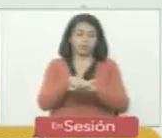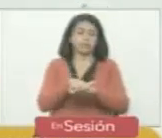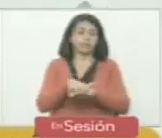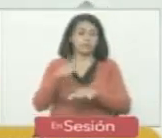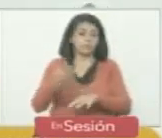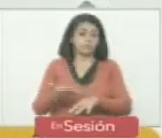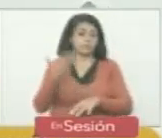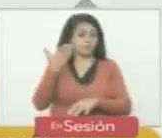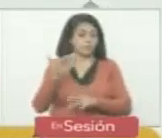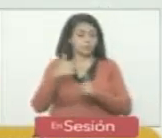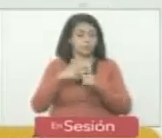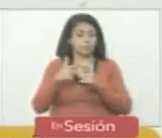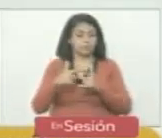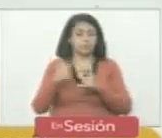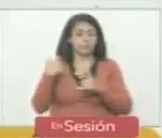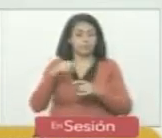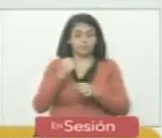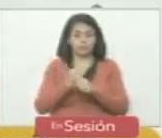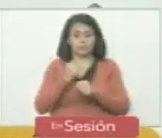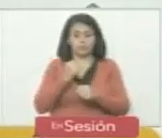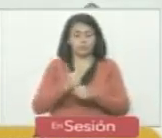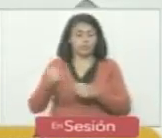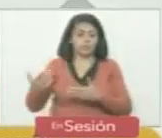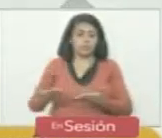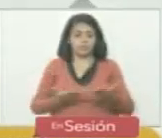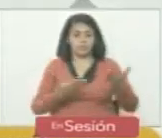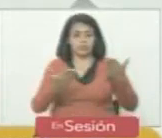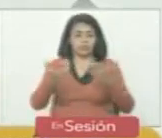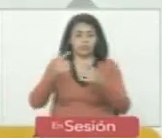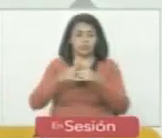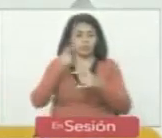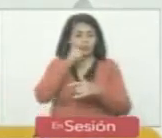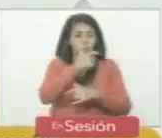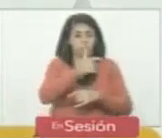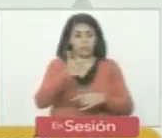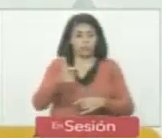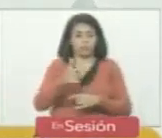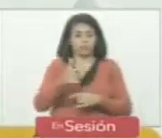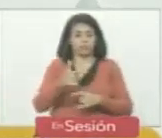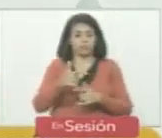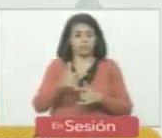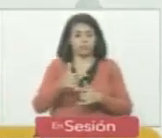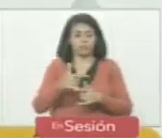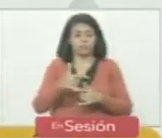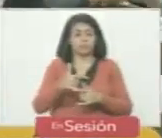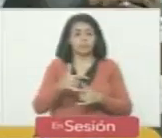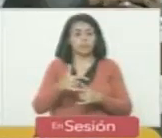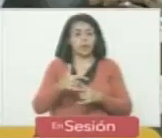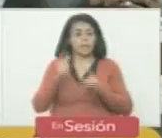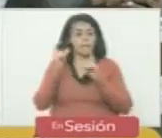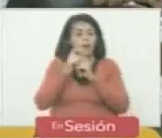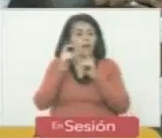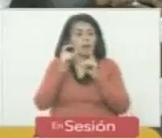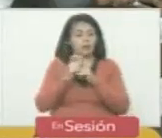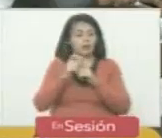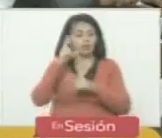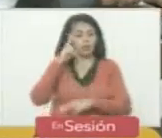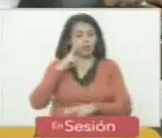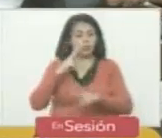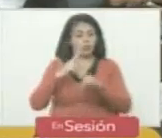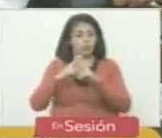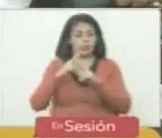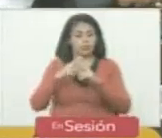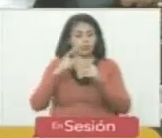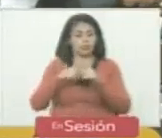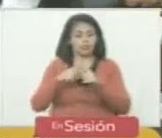papel fundamental que desempeñan al servicio del pueblo bajo la consigna "El honor